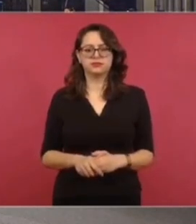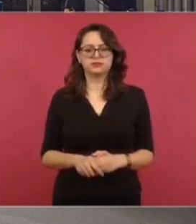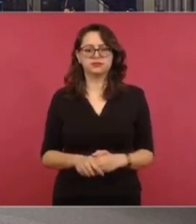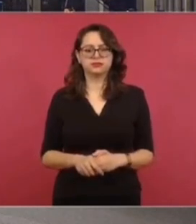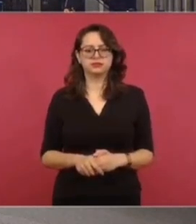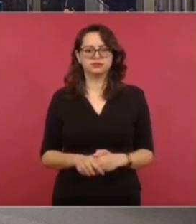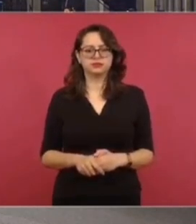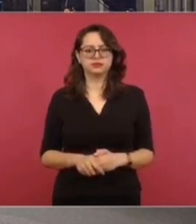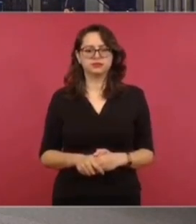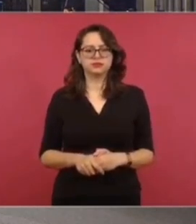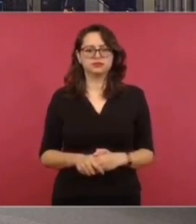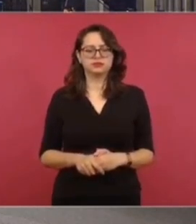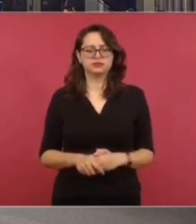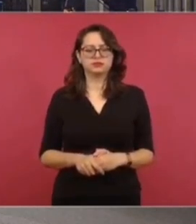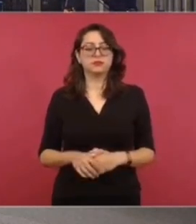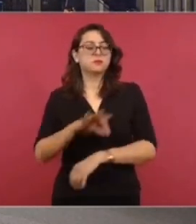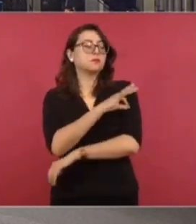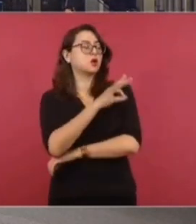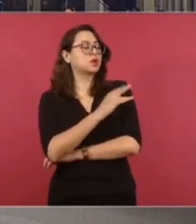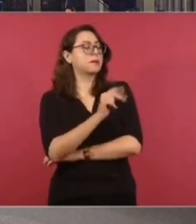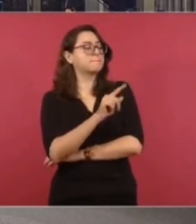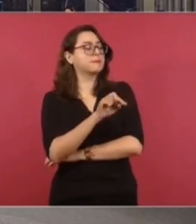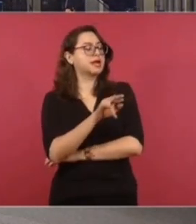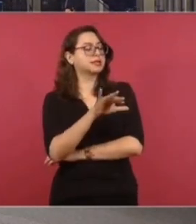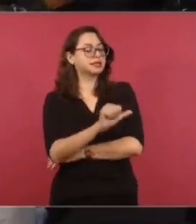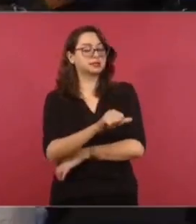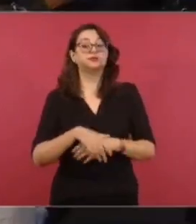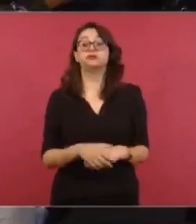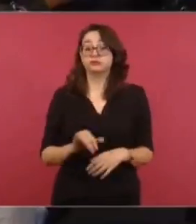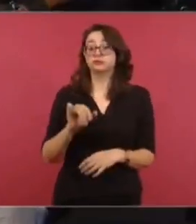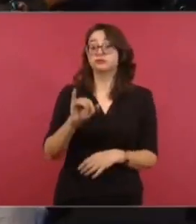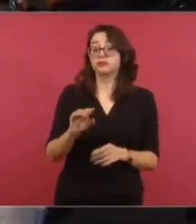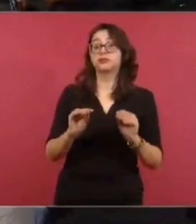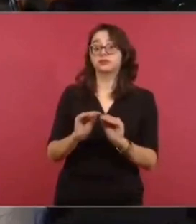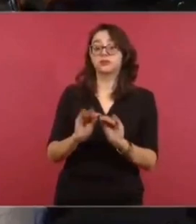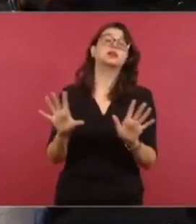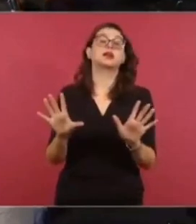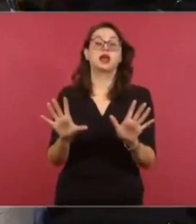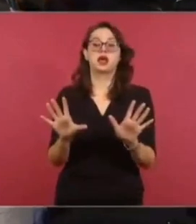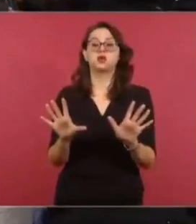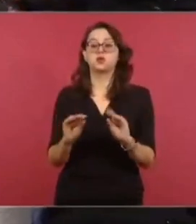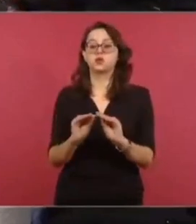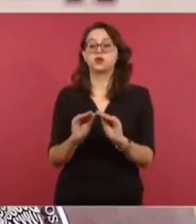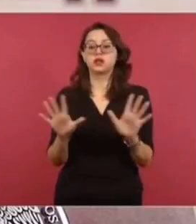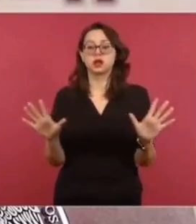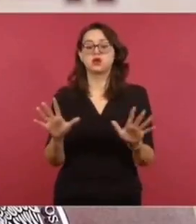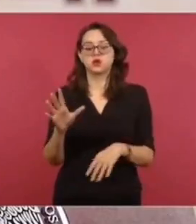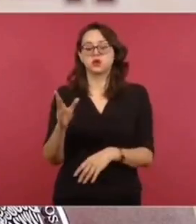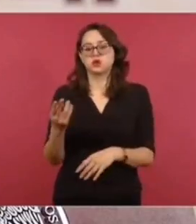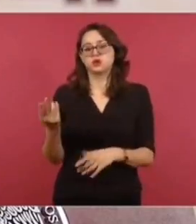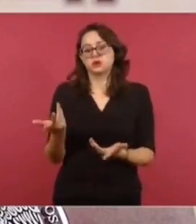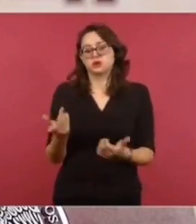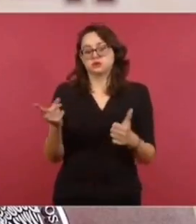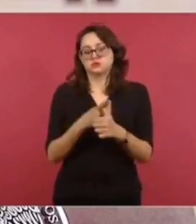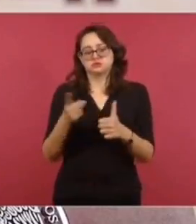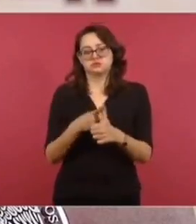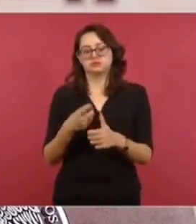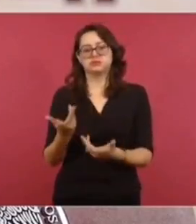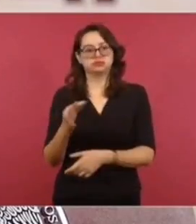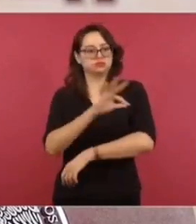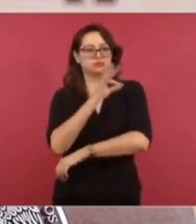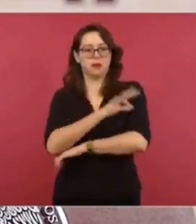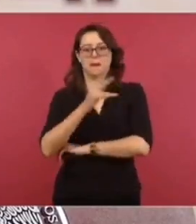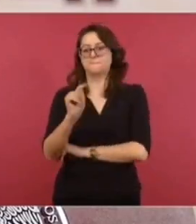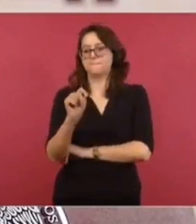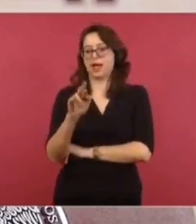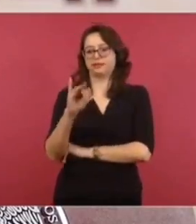¿La vacuna patria, doctor? Sí, está, desde luego que sí está considerada por dos razones. Uno, que es muy buena en cuanto a sus